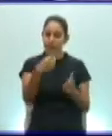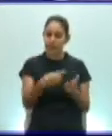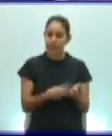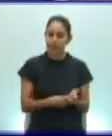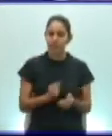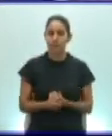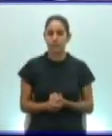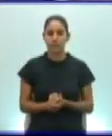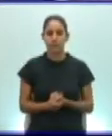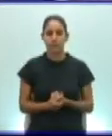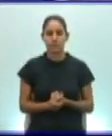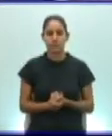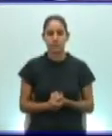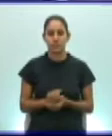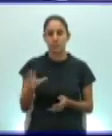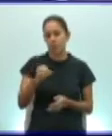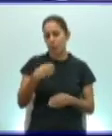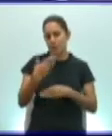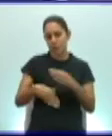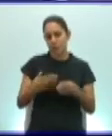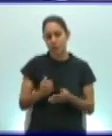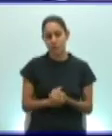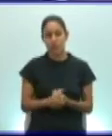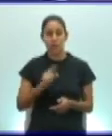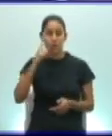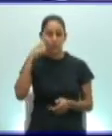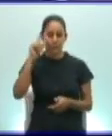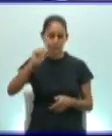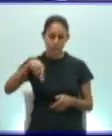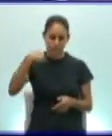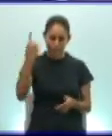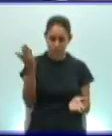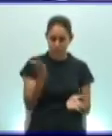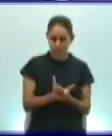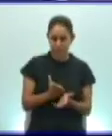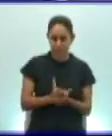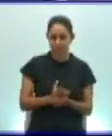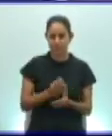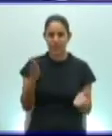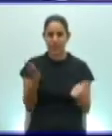esas peculiaridades. Sin más, entonces, los esperamos en la próxima clase para